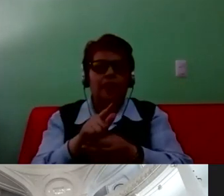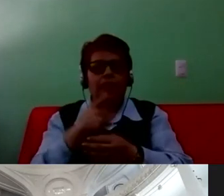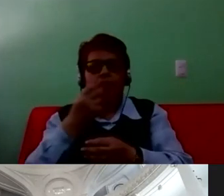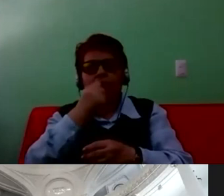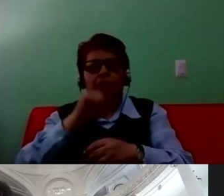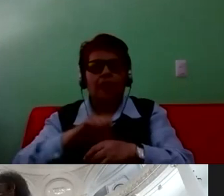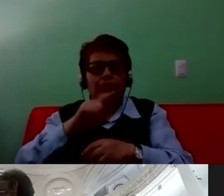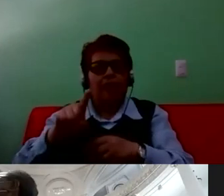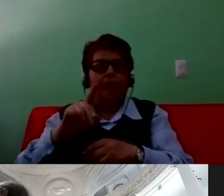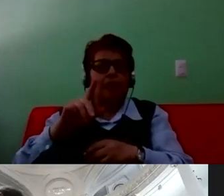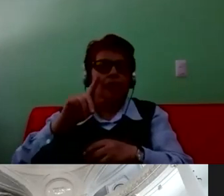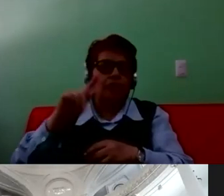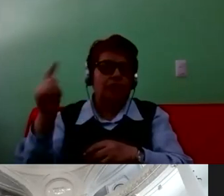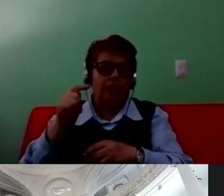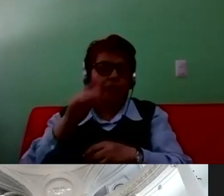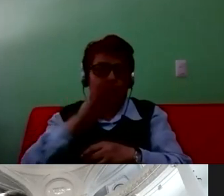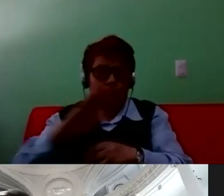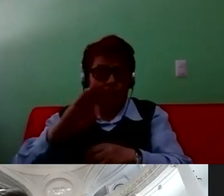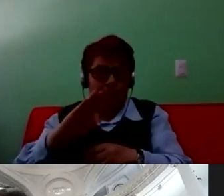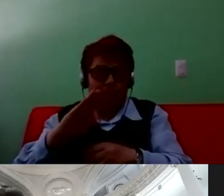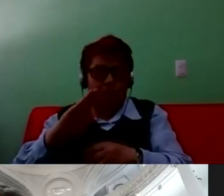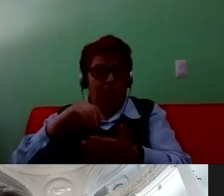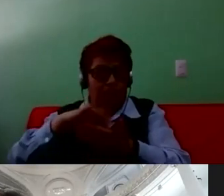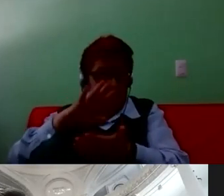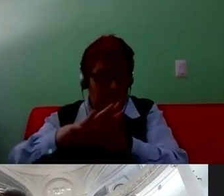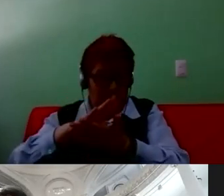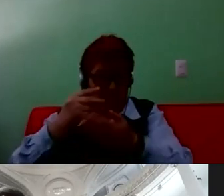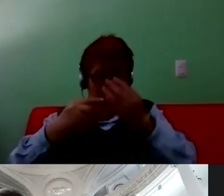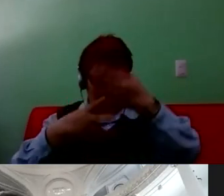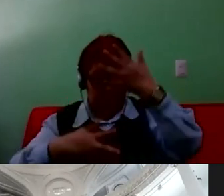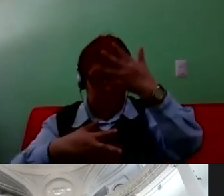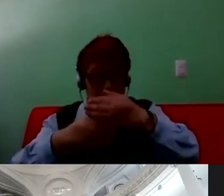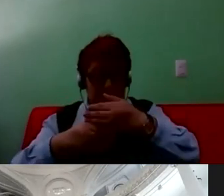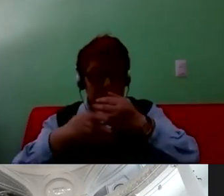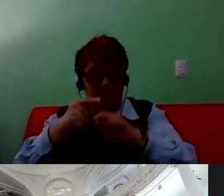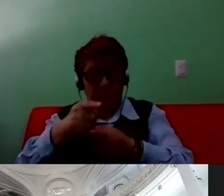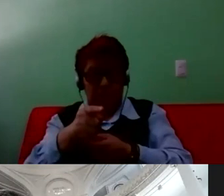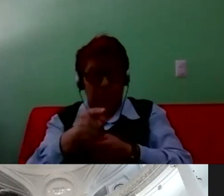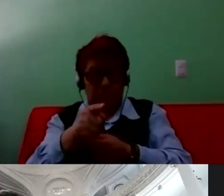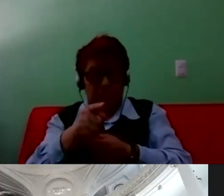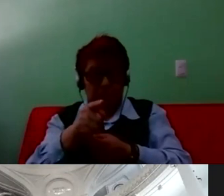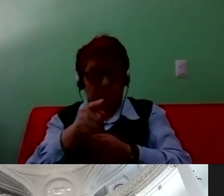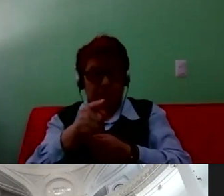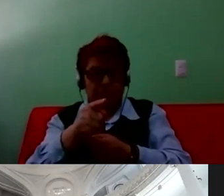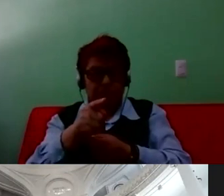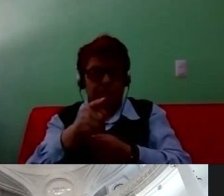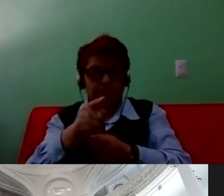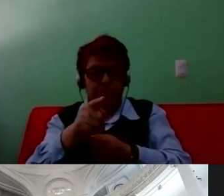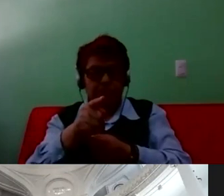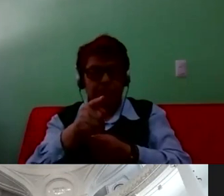secretario técnico puede publicar la presentación.